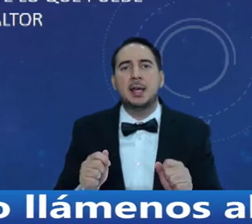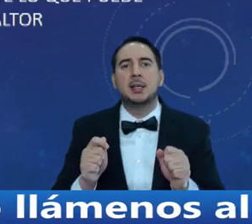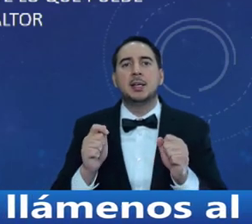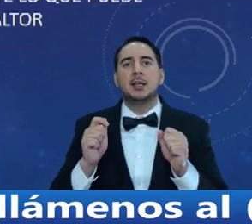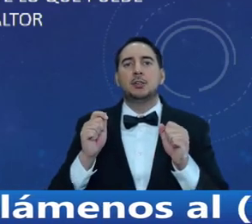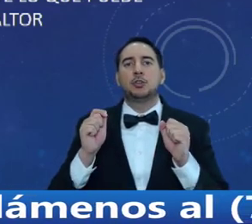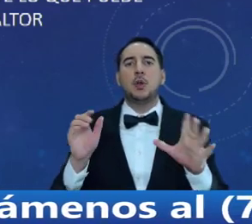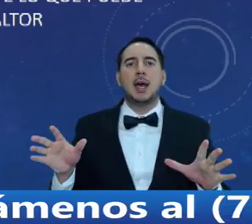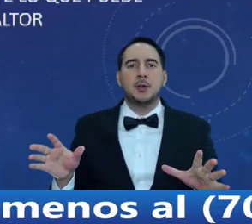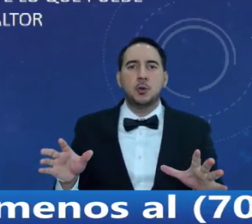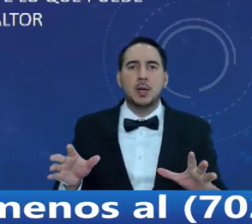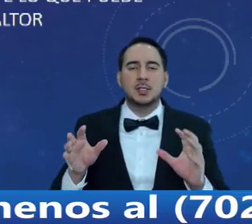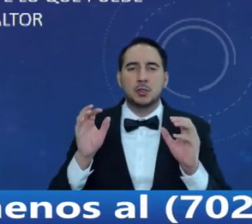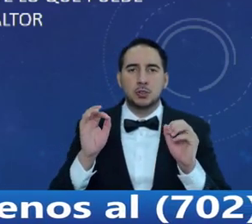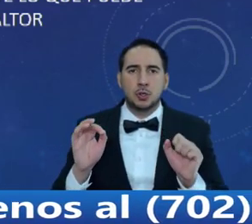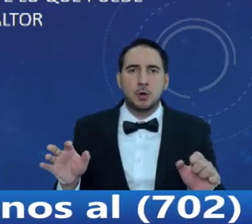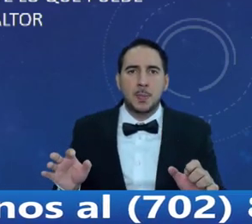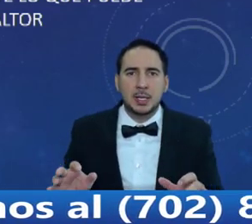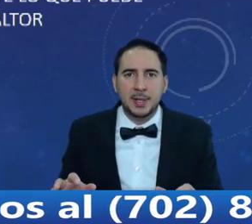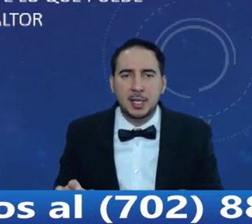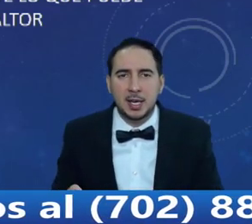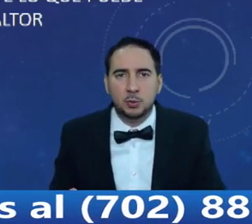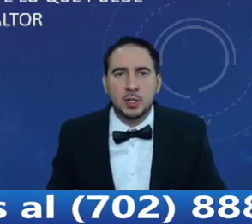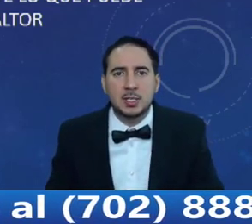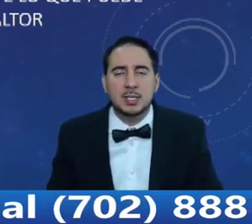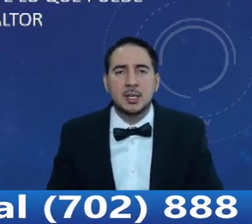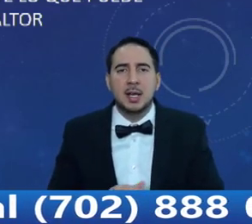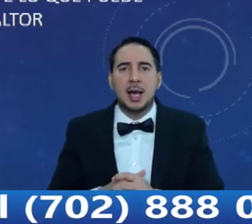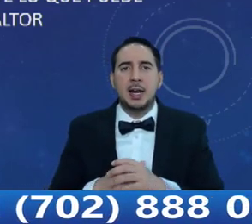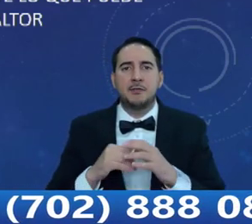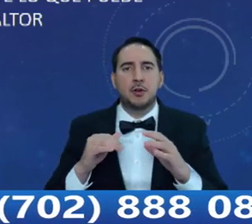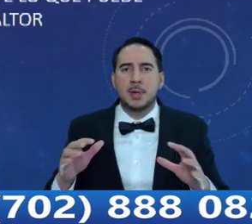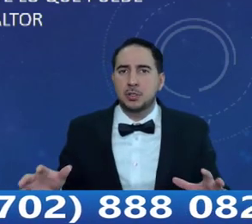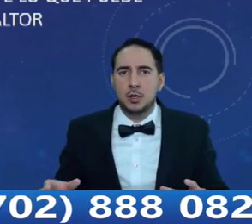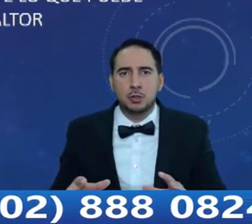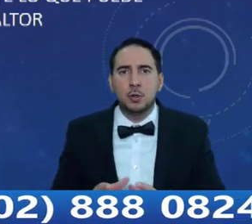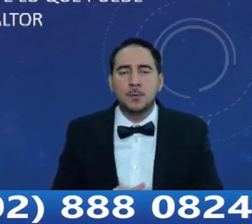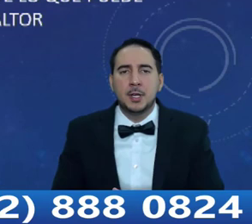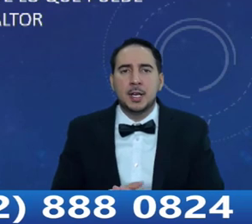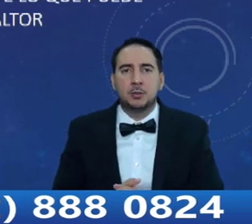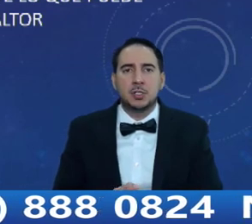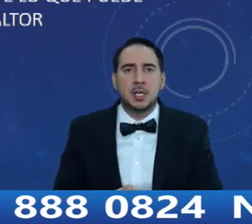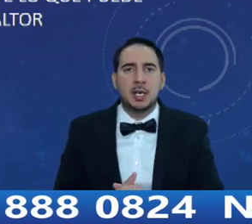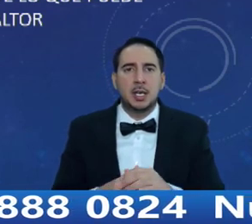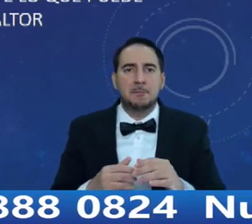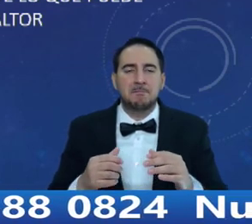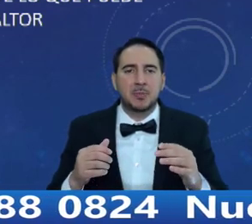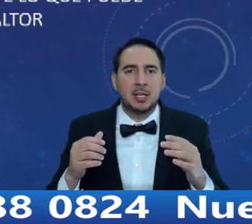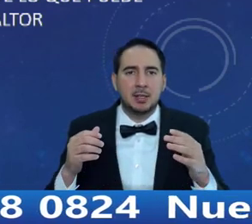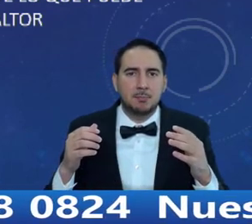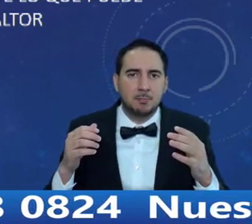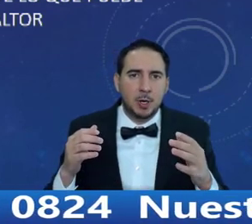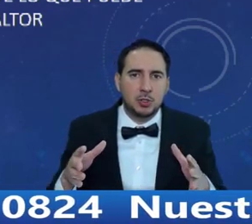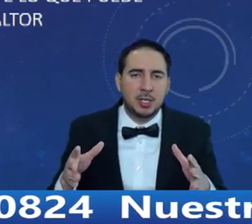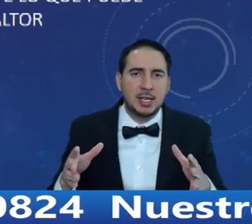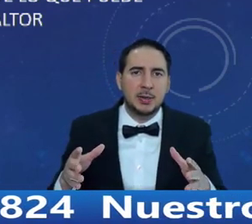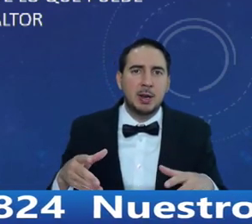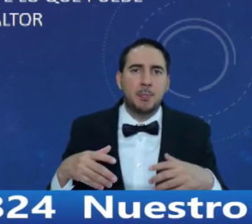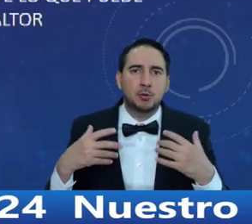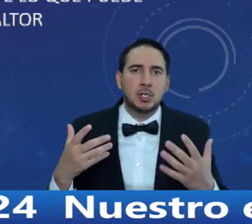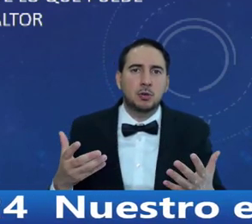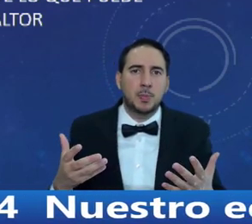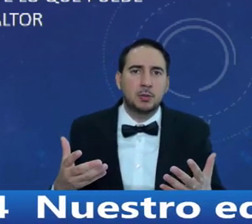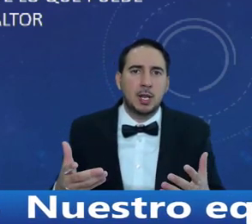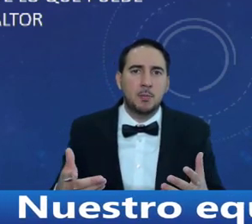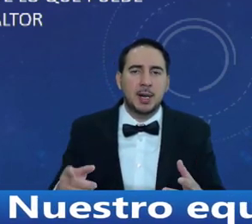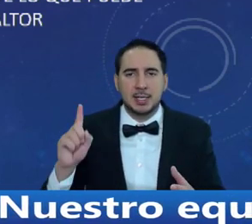que pagar nada, todas las ayudas son completamente gratuitas, la información y todo, entonces, bueno, si quiere saber